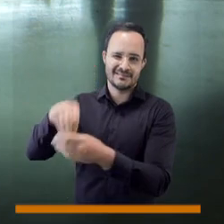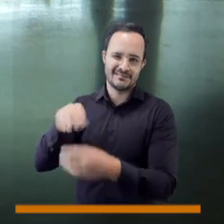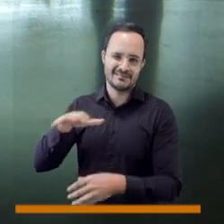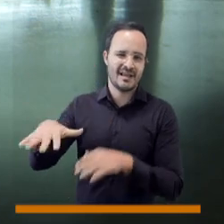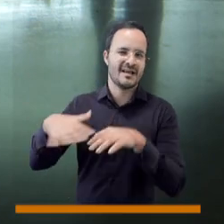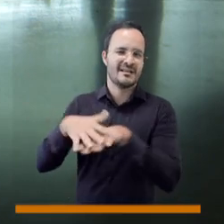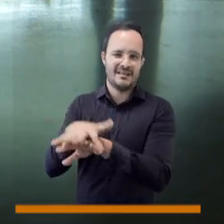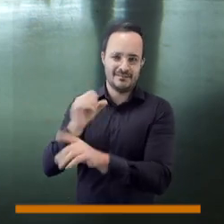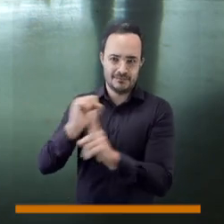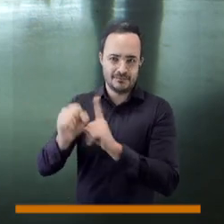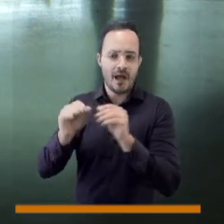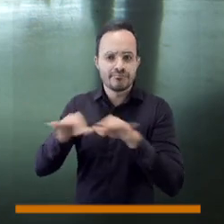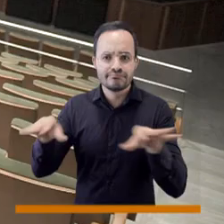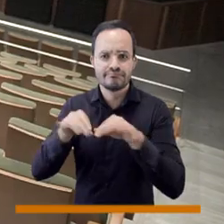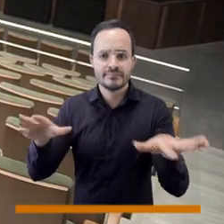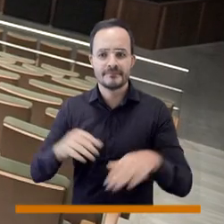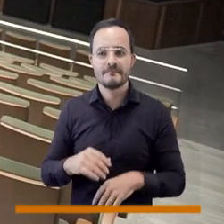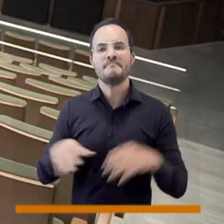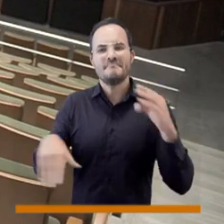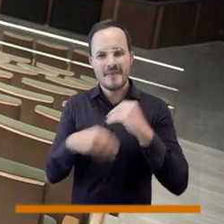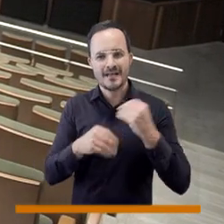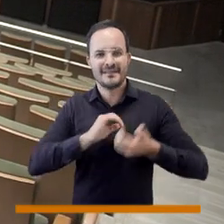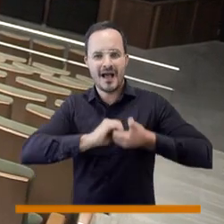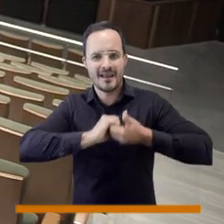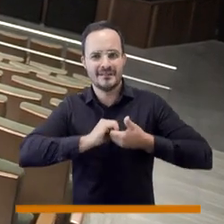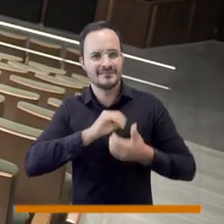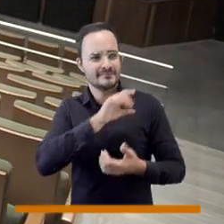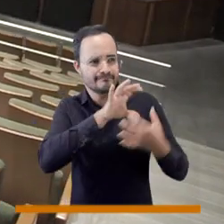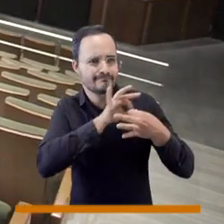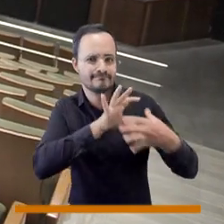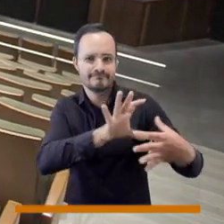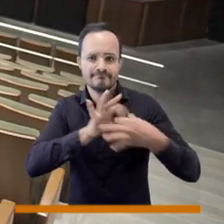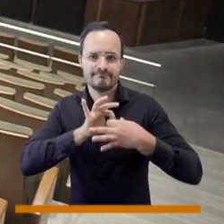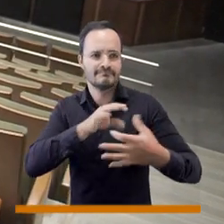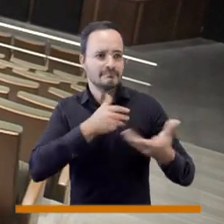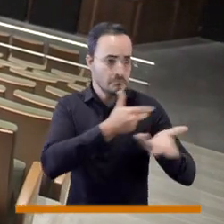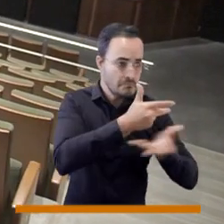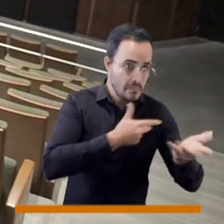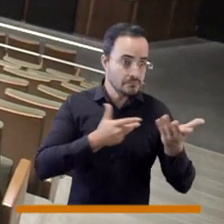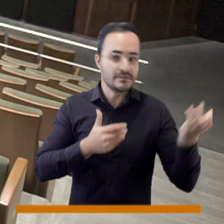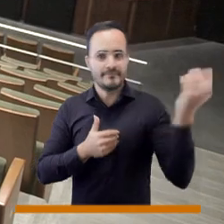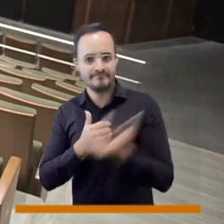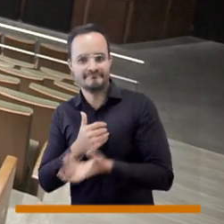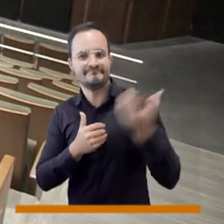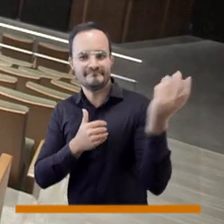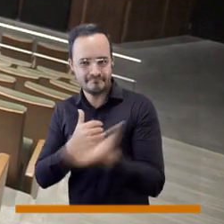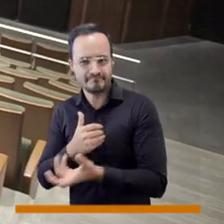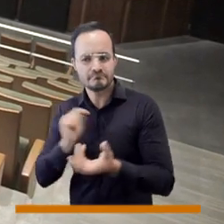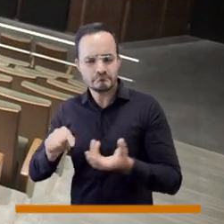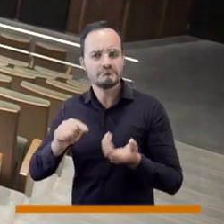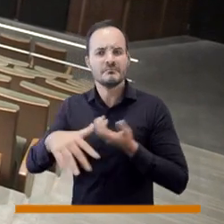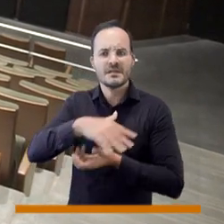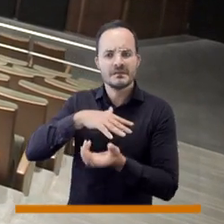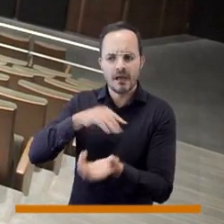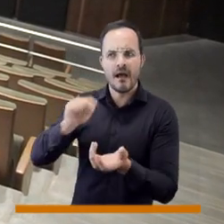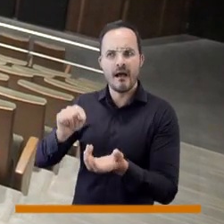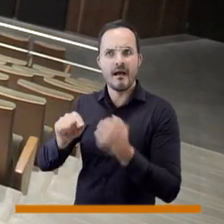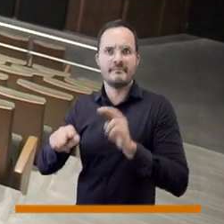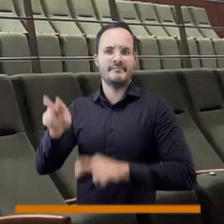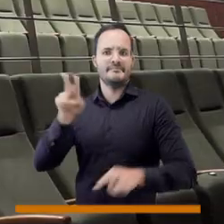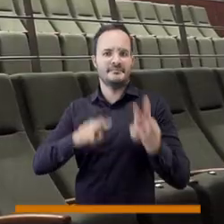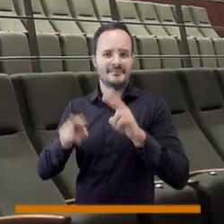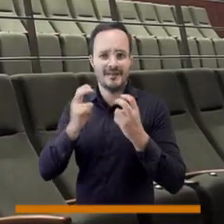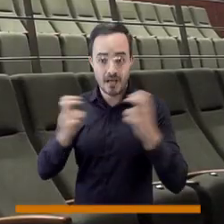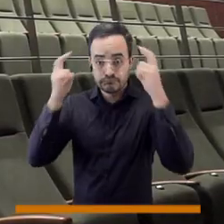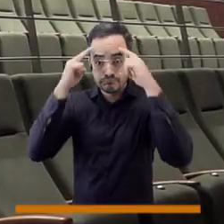de las redes sociales, haciendo alianzas para contarle a la gente todo lo que puede encontrar en este lugar, como este lugar es